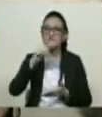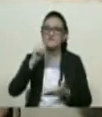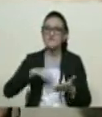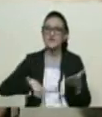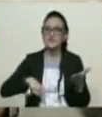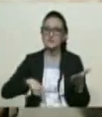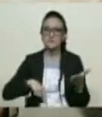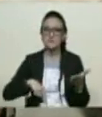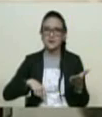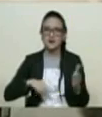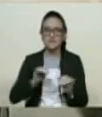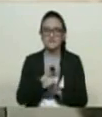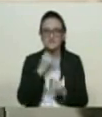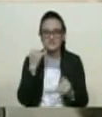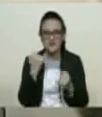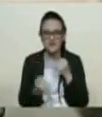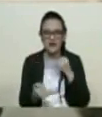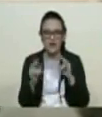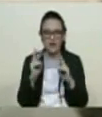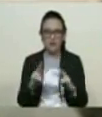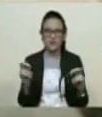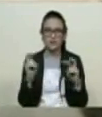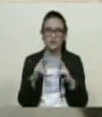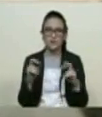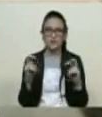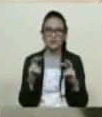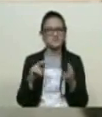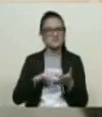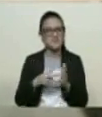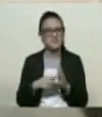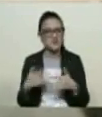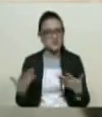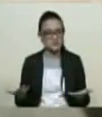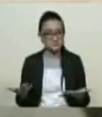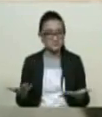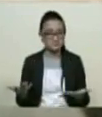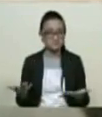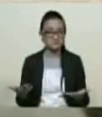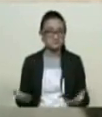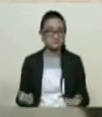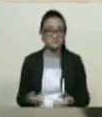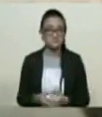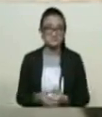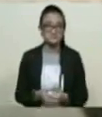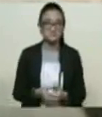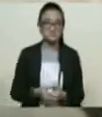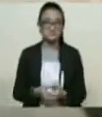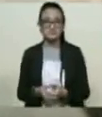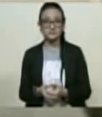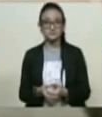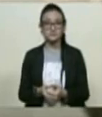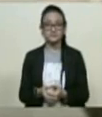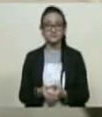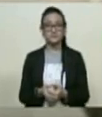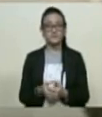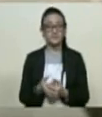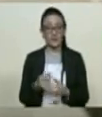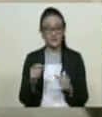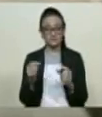electrónica al final de esa auditoría. ¿Qué significa eso? Eso significa que ahí se genera una